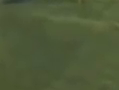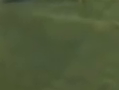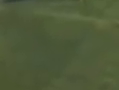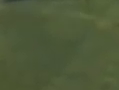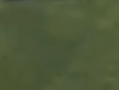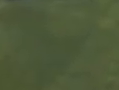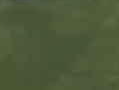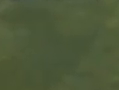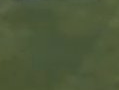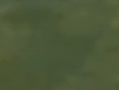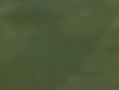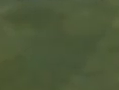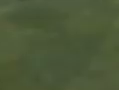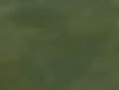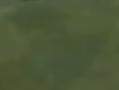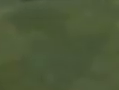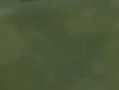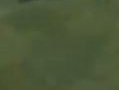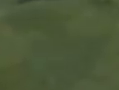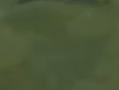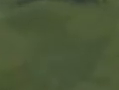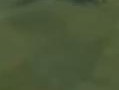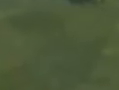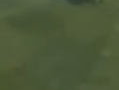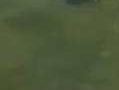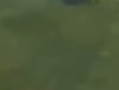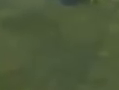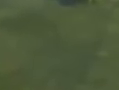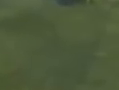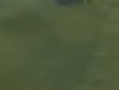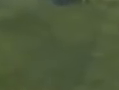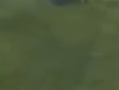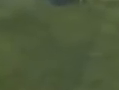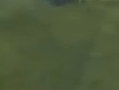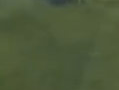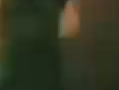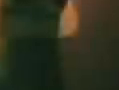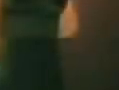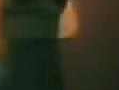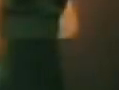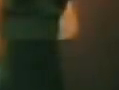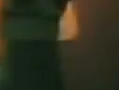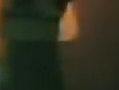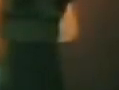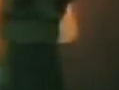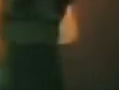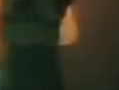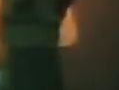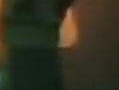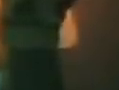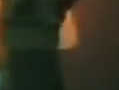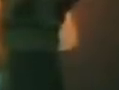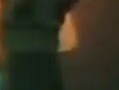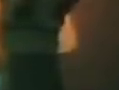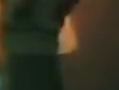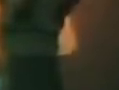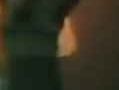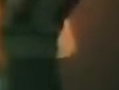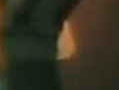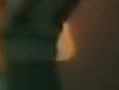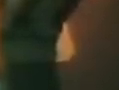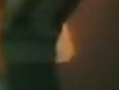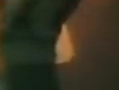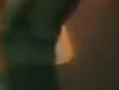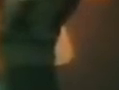picante con el salsero Maelo Ruiz que lo ha recibido acá en el Palacio de Miraflores el jefe de estado venezolanos